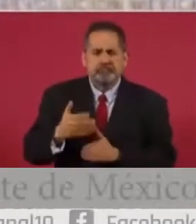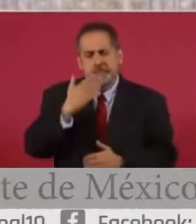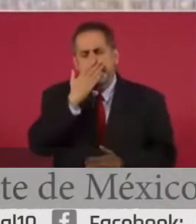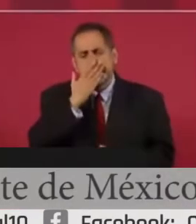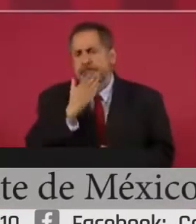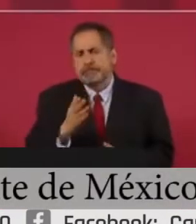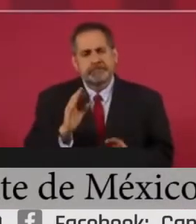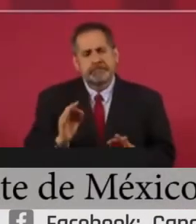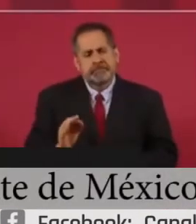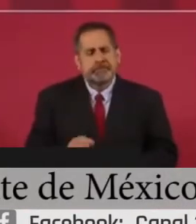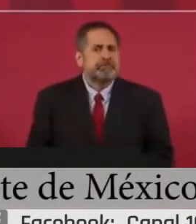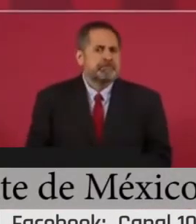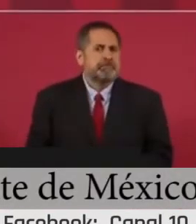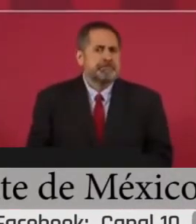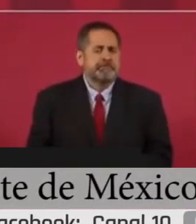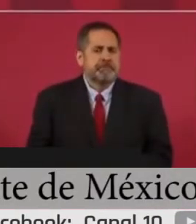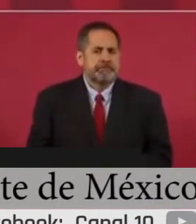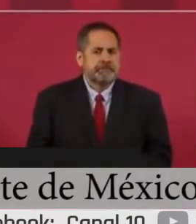este